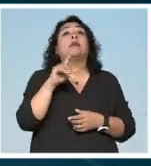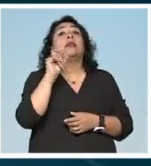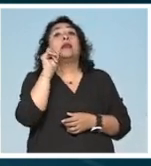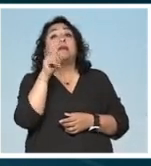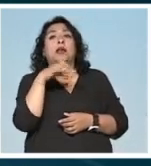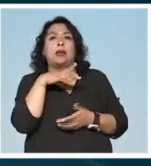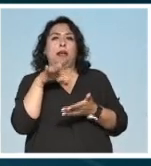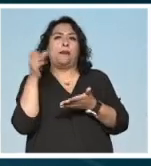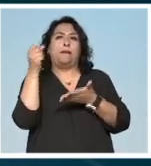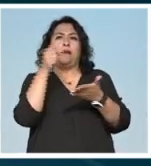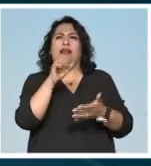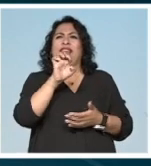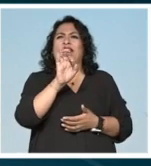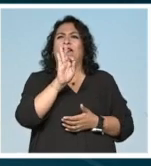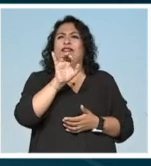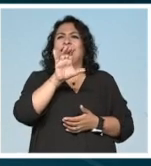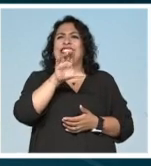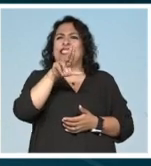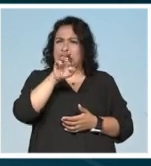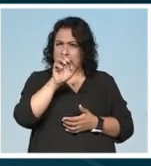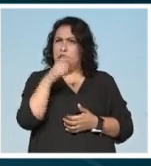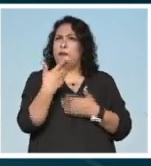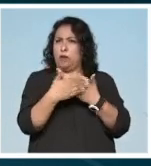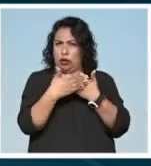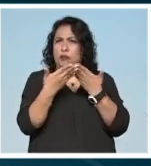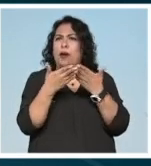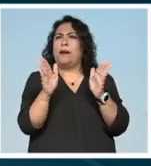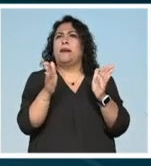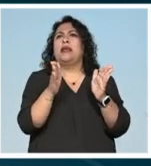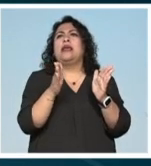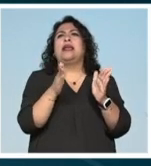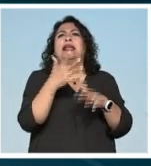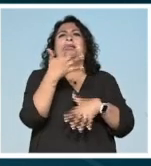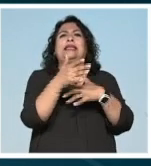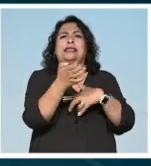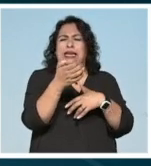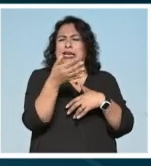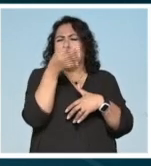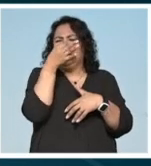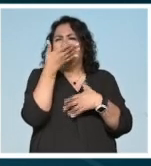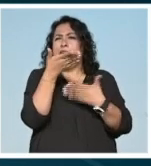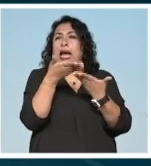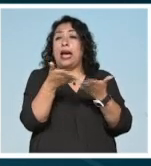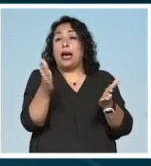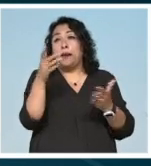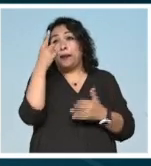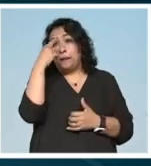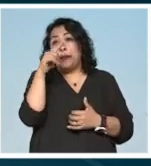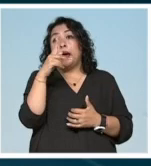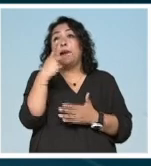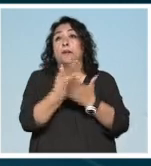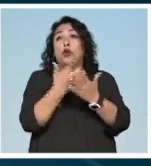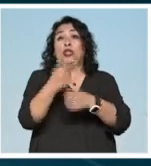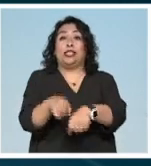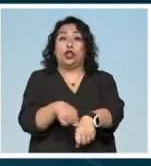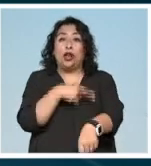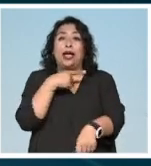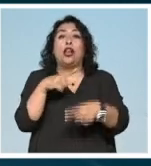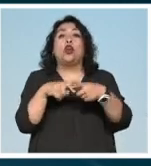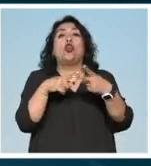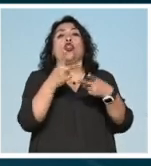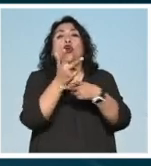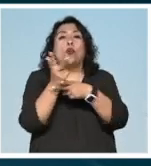el estímulo fiscal EFICINE, que también está próximo a abrir su primer periodo el 15 de enero para proyectos de largometrajes, documentales